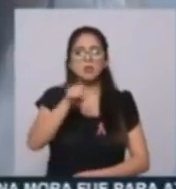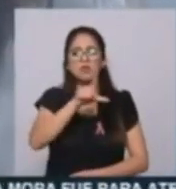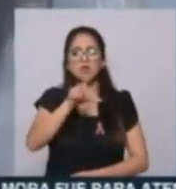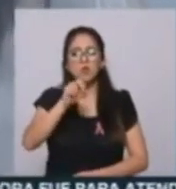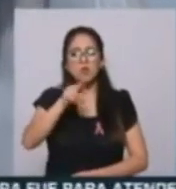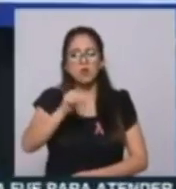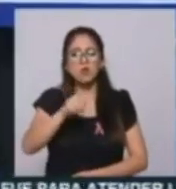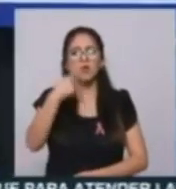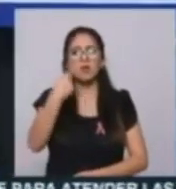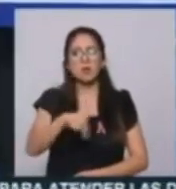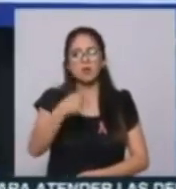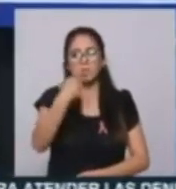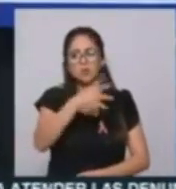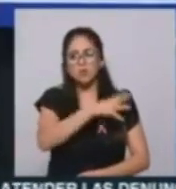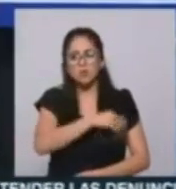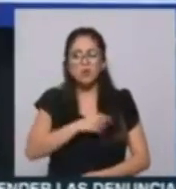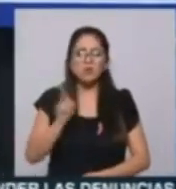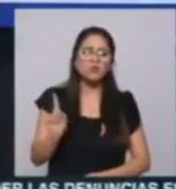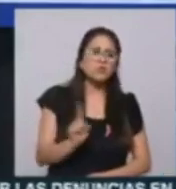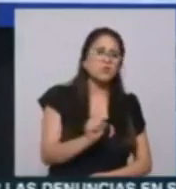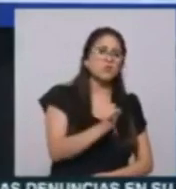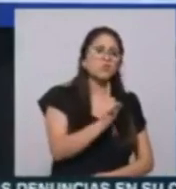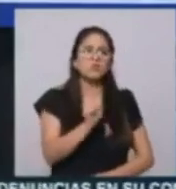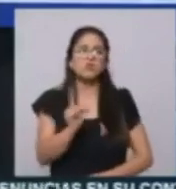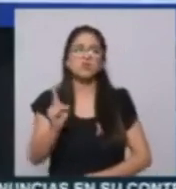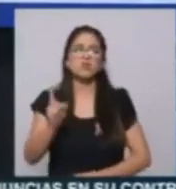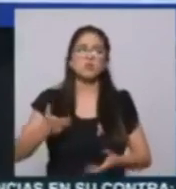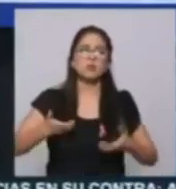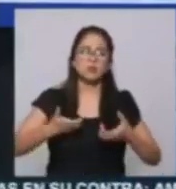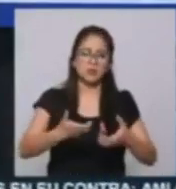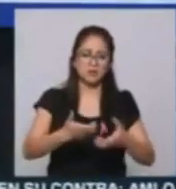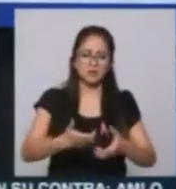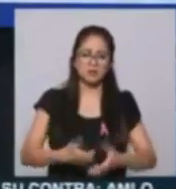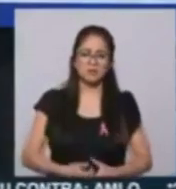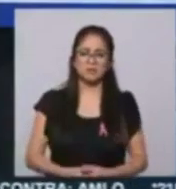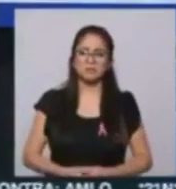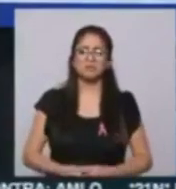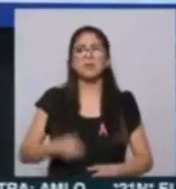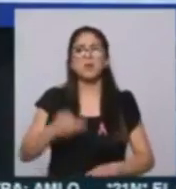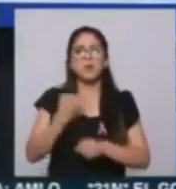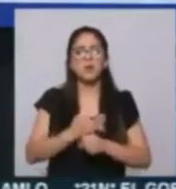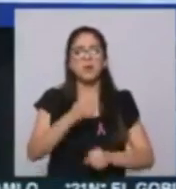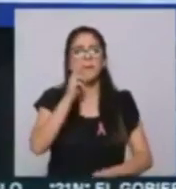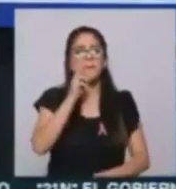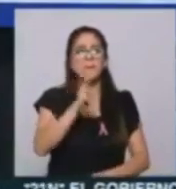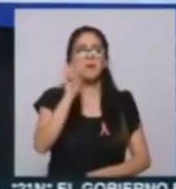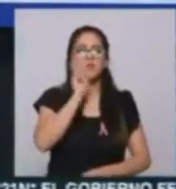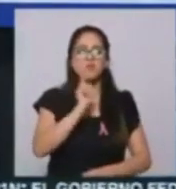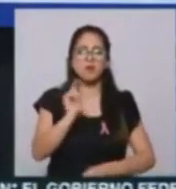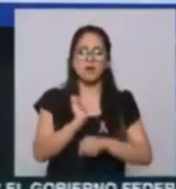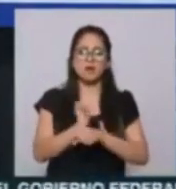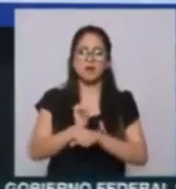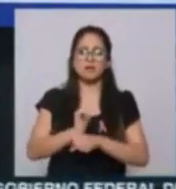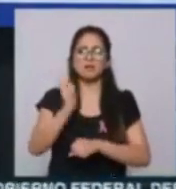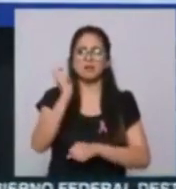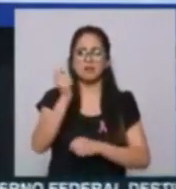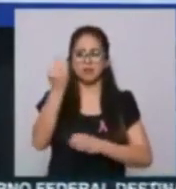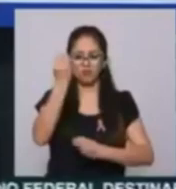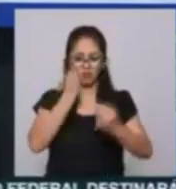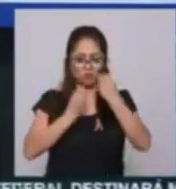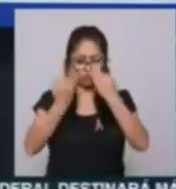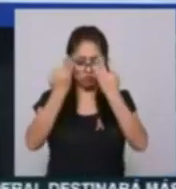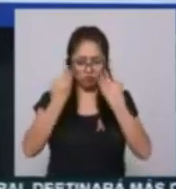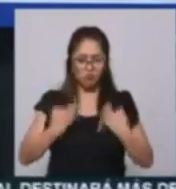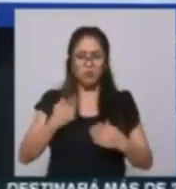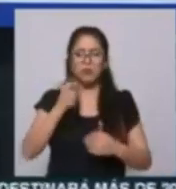¿no? Y los hijos andan penando. Ahora, vemos, por ejemplo, a estas chicas, a las actrices, y la indumentaria que utilizan. Estamos